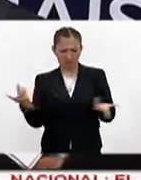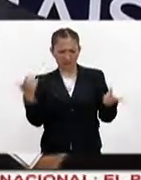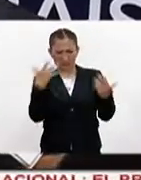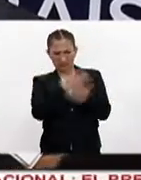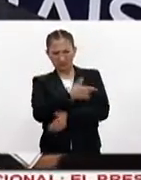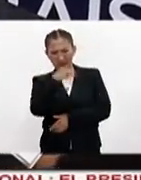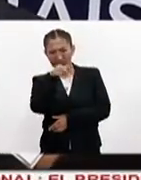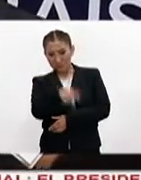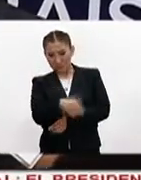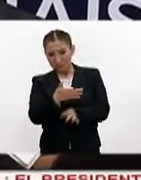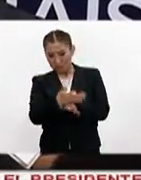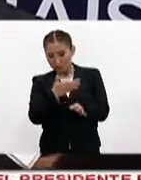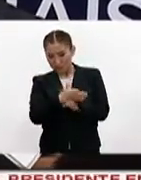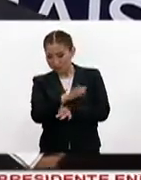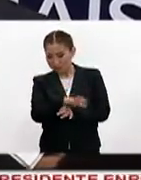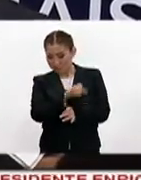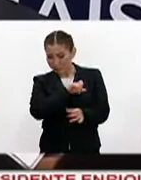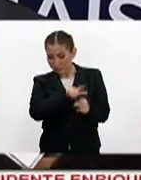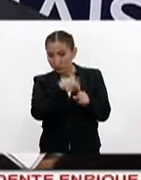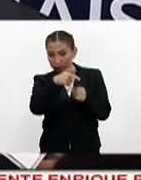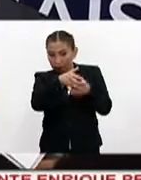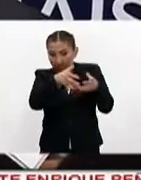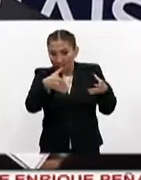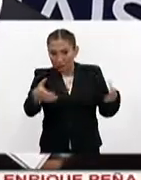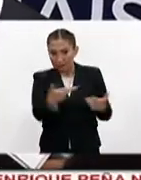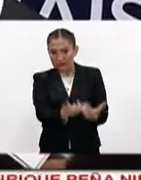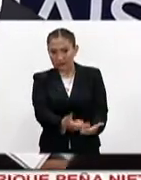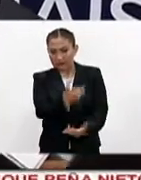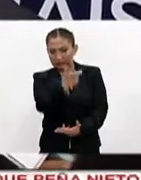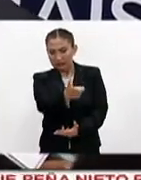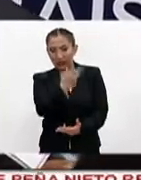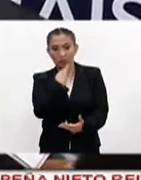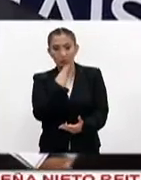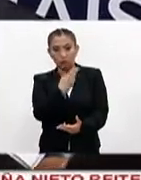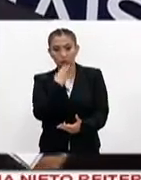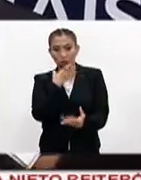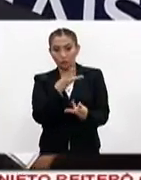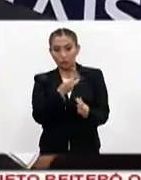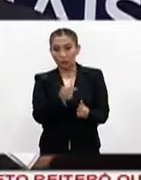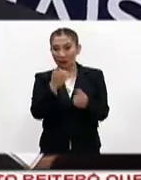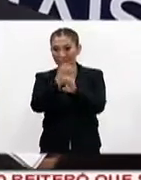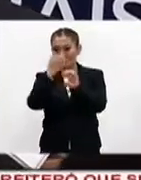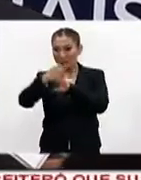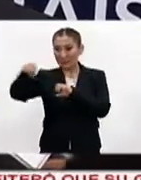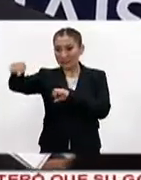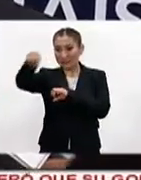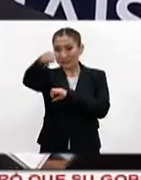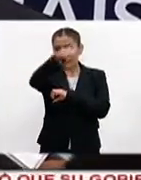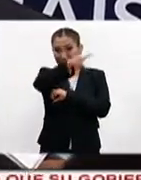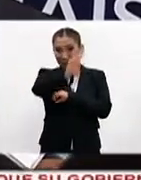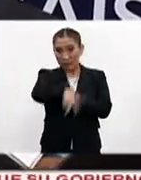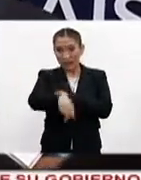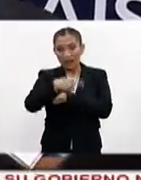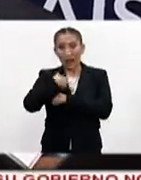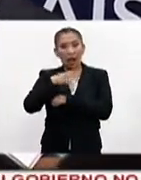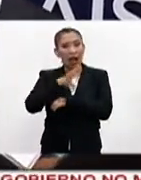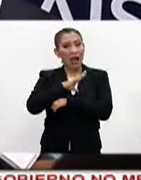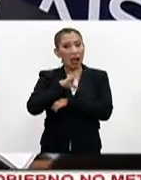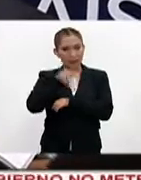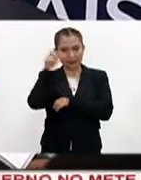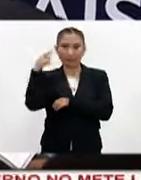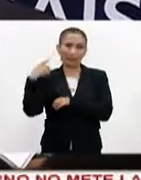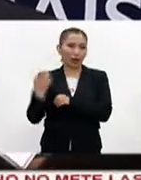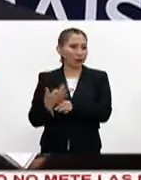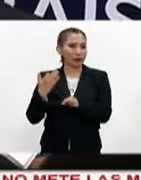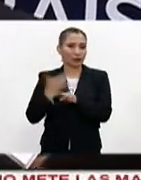manera que en este rubro en particular, por su magnitud, por sus implicaciones que tiene el gasto de los estados y que de alguna manera ha conducido a los